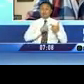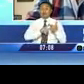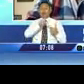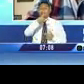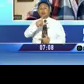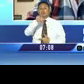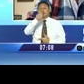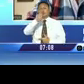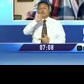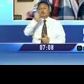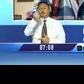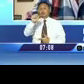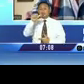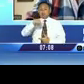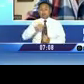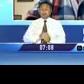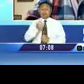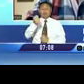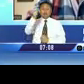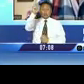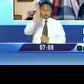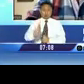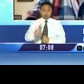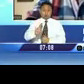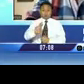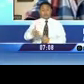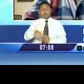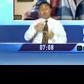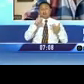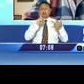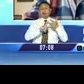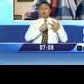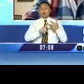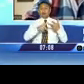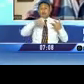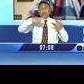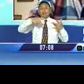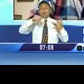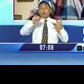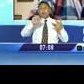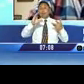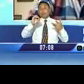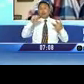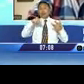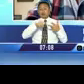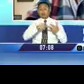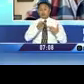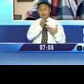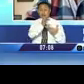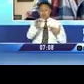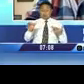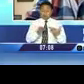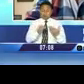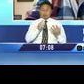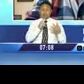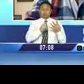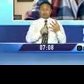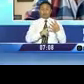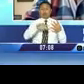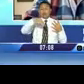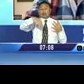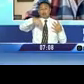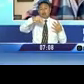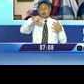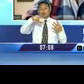Maldonado, se representó por el sur. El tercero, que fue Paco Moncayo, principalmente por las parroquias, y el cuarto, César